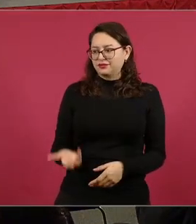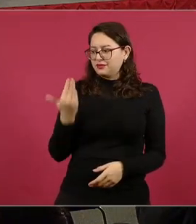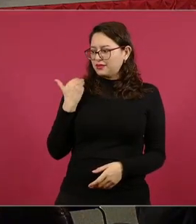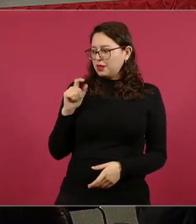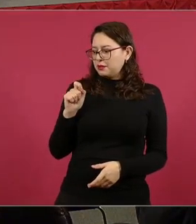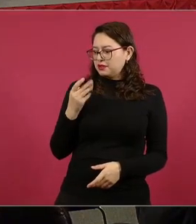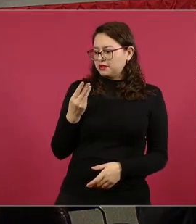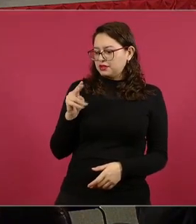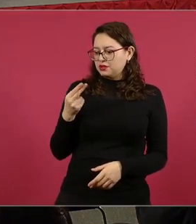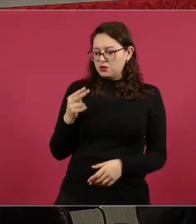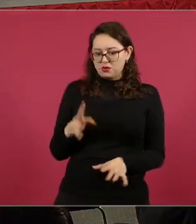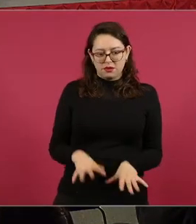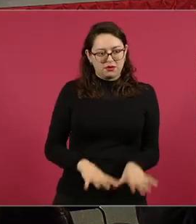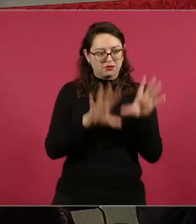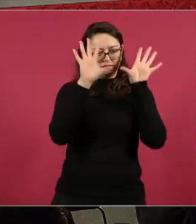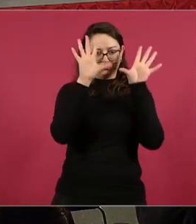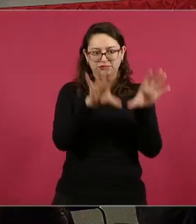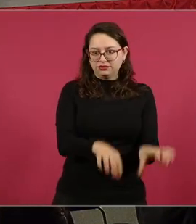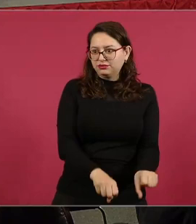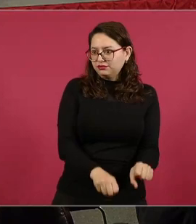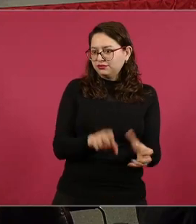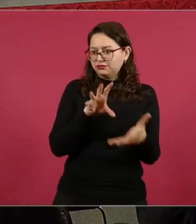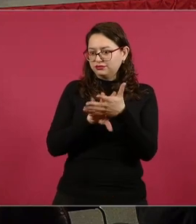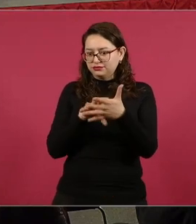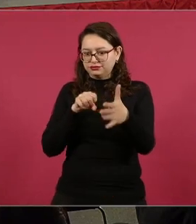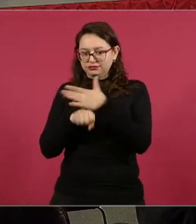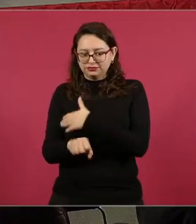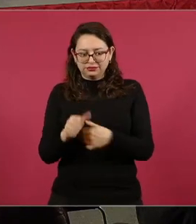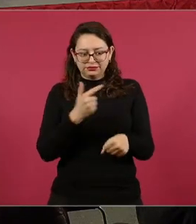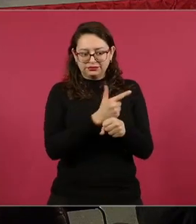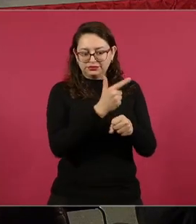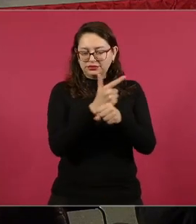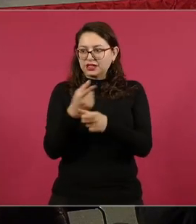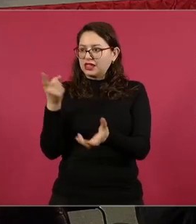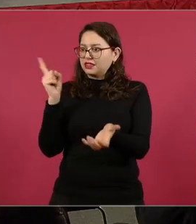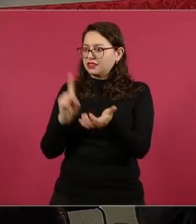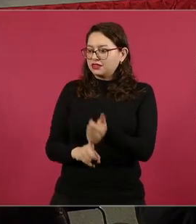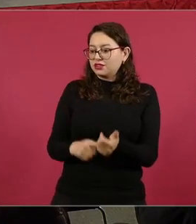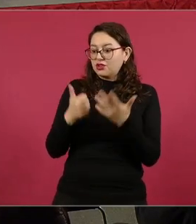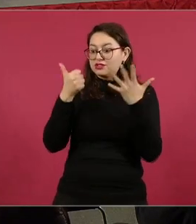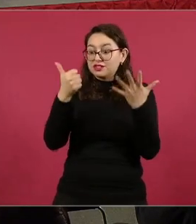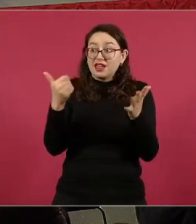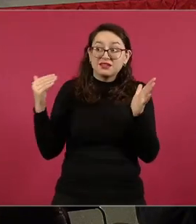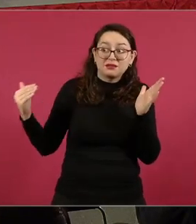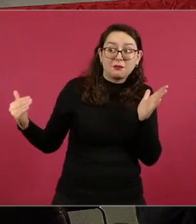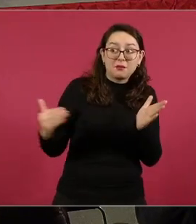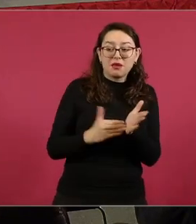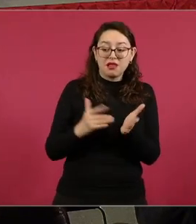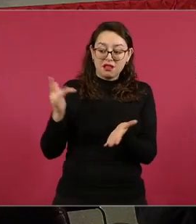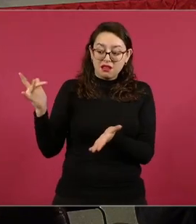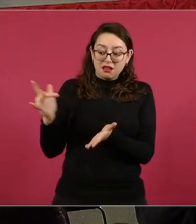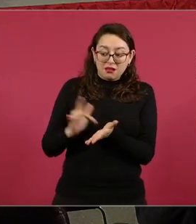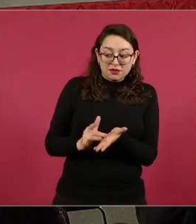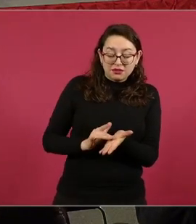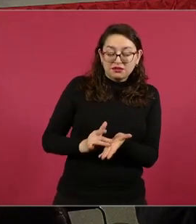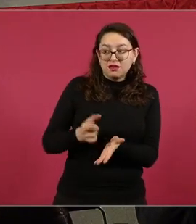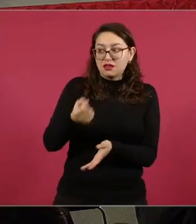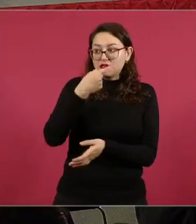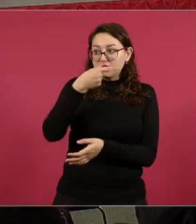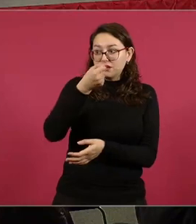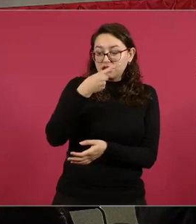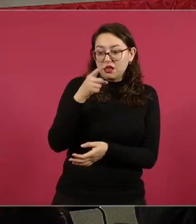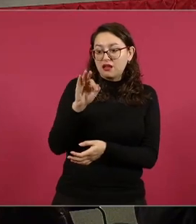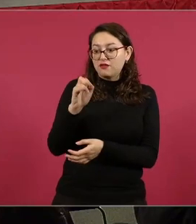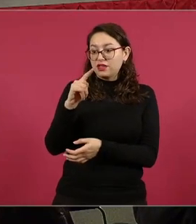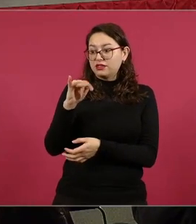de noviembre en un cateo en Culiacán, donde se le aseguraron, como mencioné, más de 6,000 tabletas de fentanilo, otras drogas y